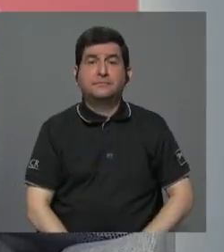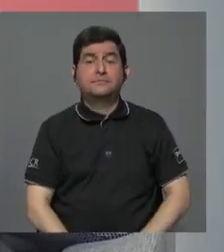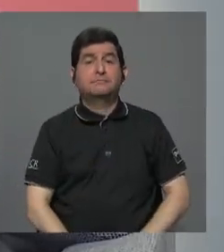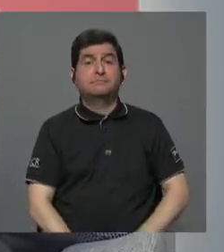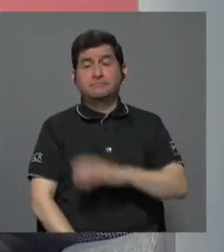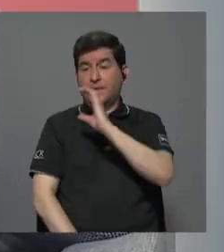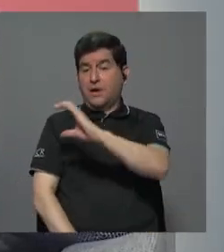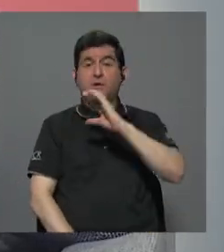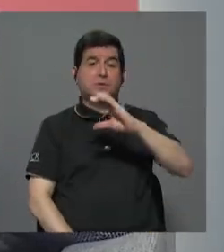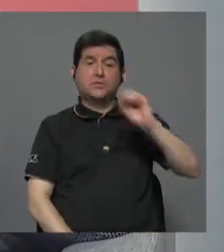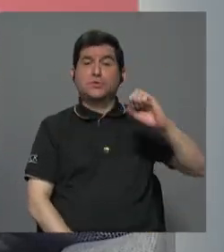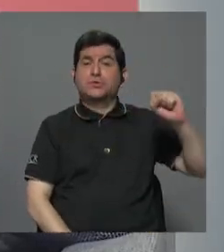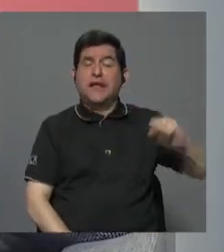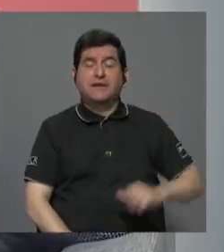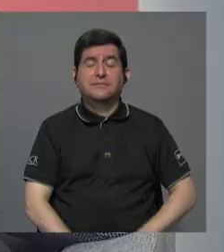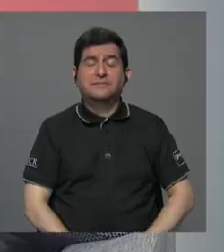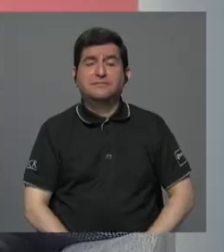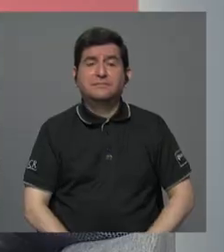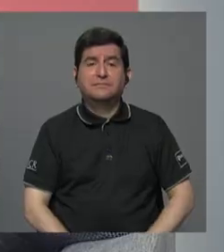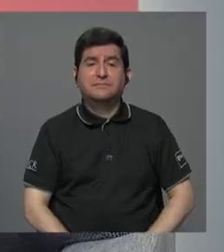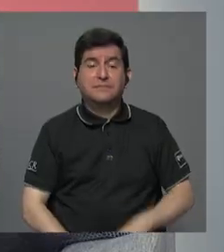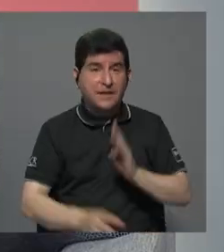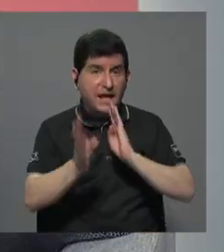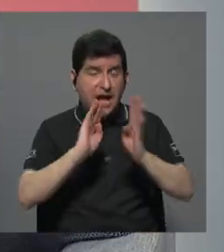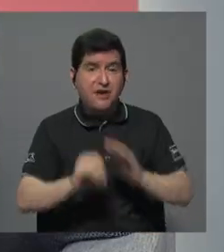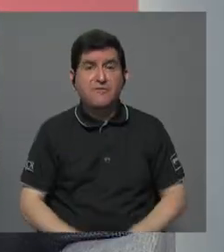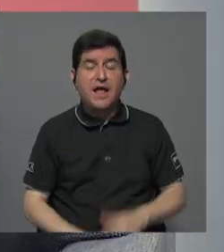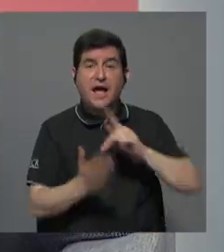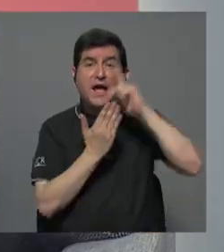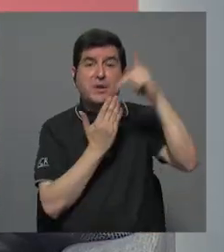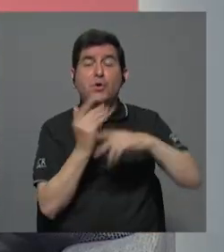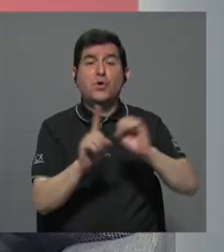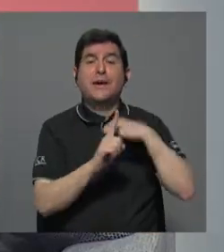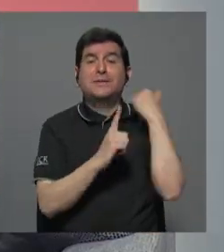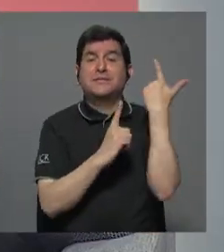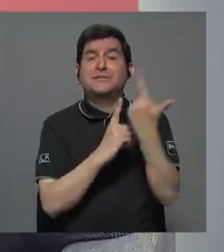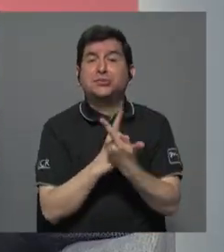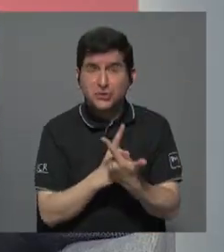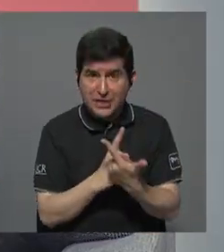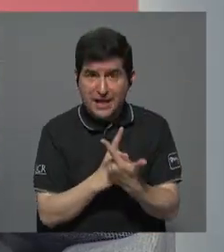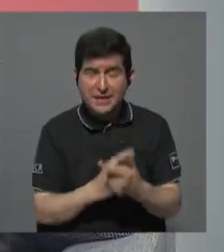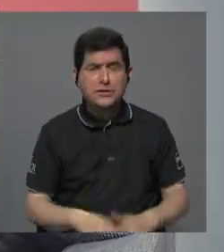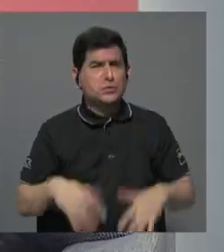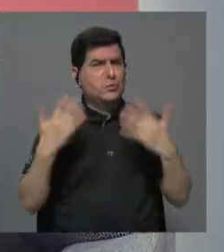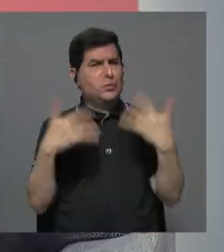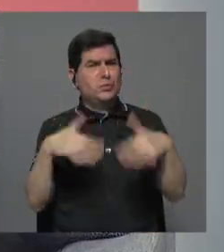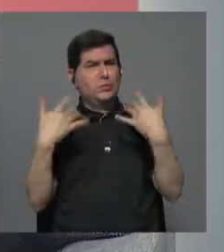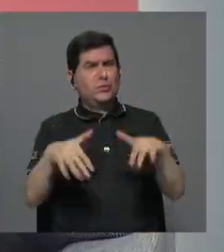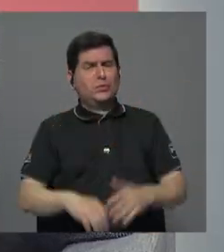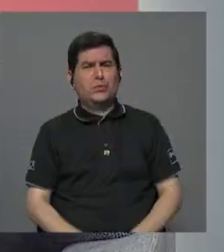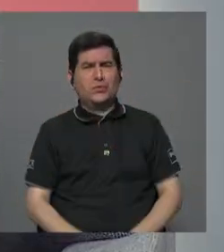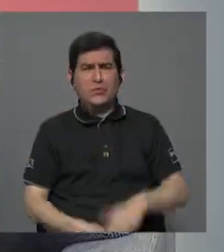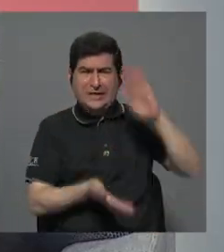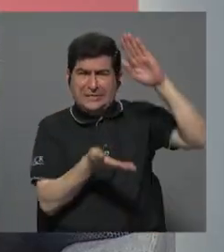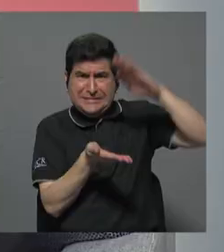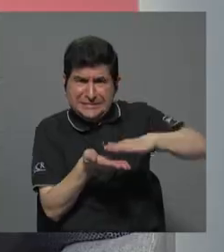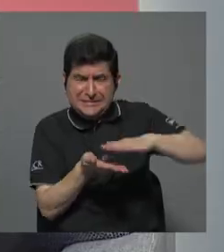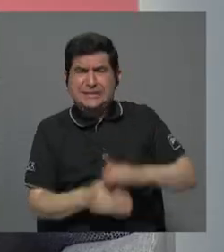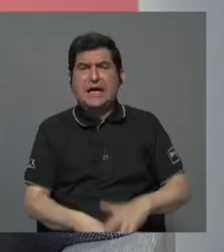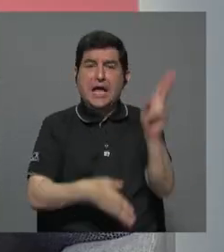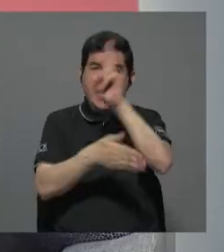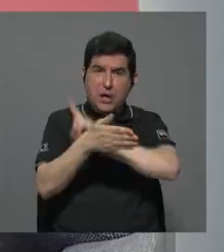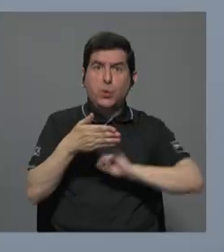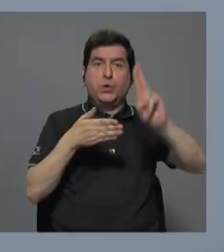caja costarricense del seguro social estamos hablando de programas sociales tremendos recortes tremendos a las